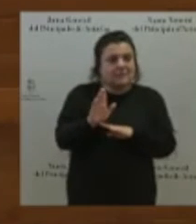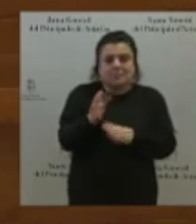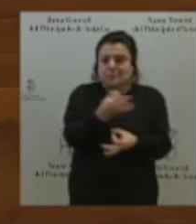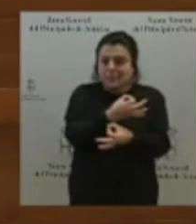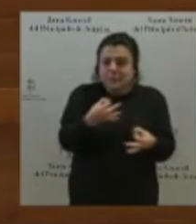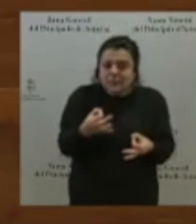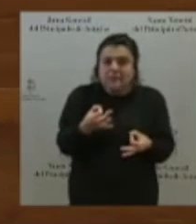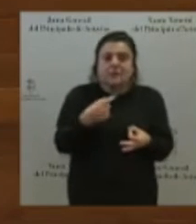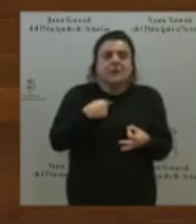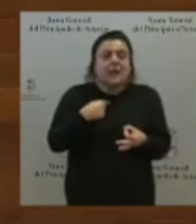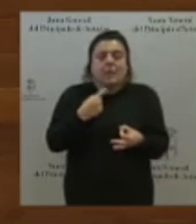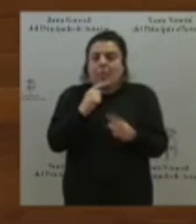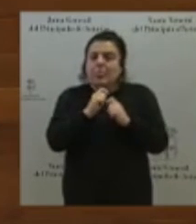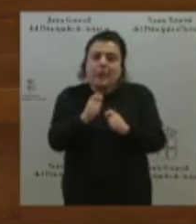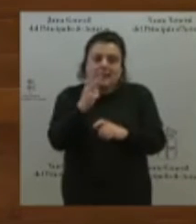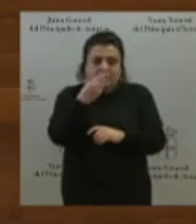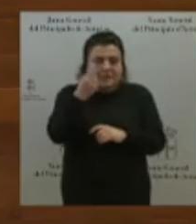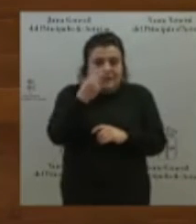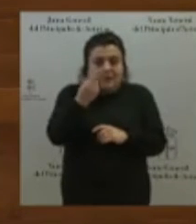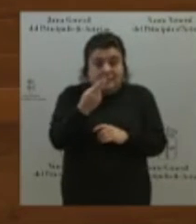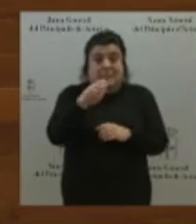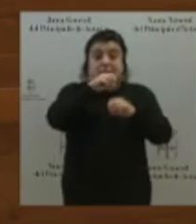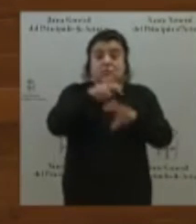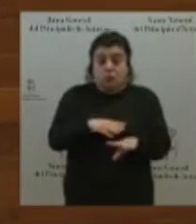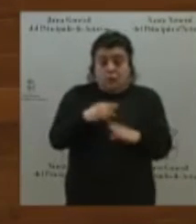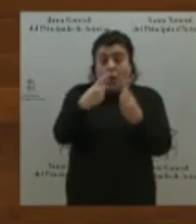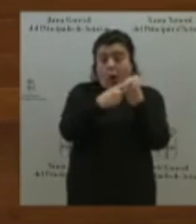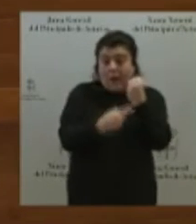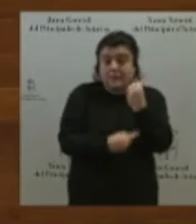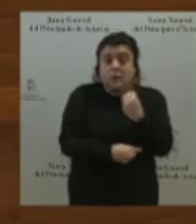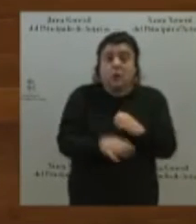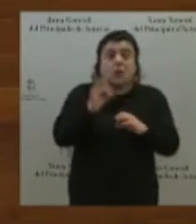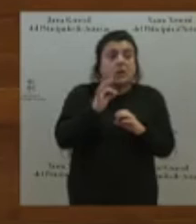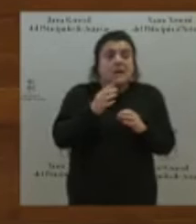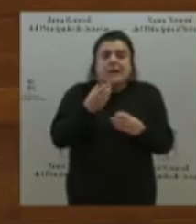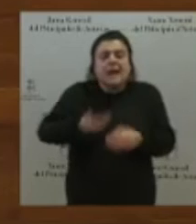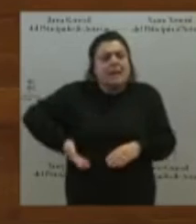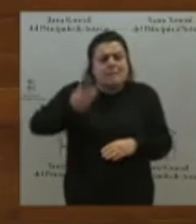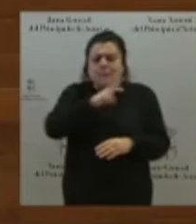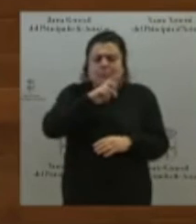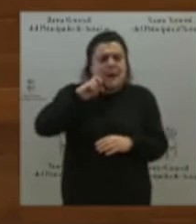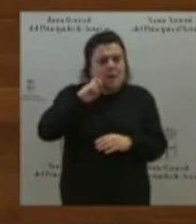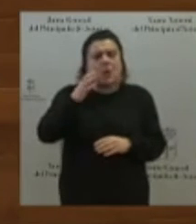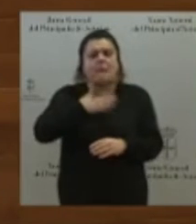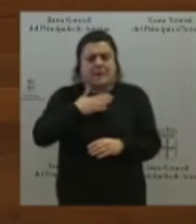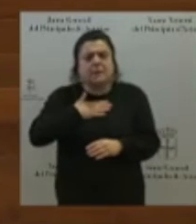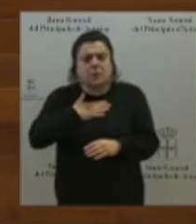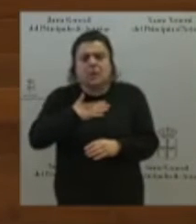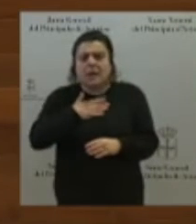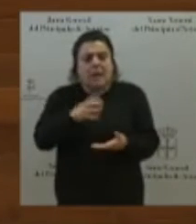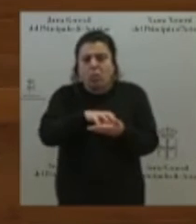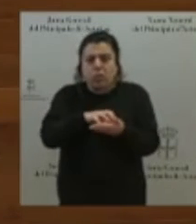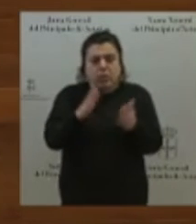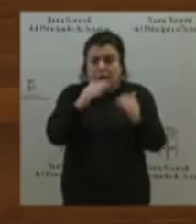del enclave y la relevancia patrimonial, que están, yo creo, fuera de cualquier duda, y, en consecuencia, vamos a apoyar este